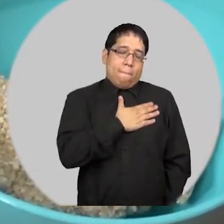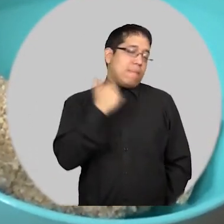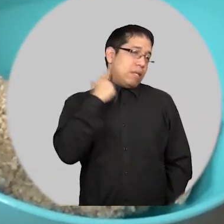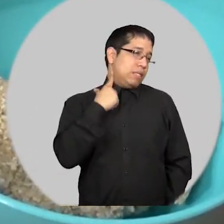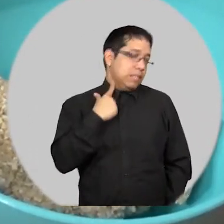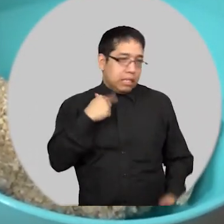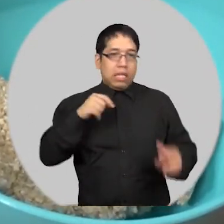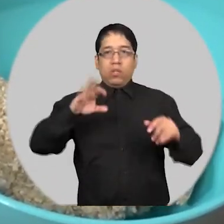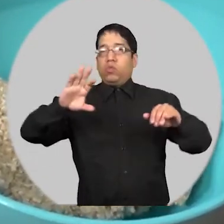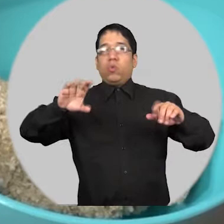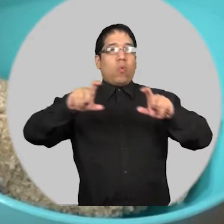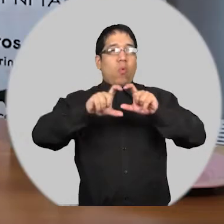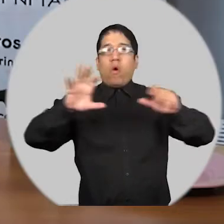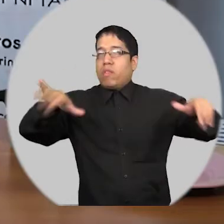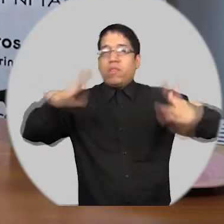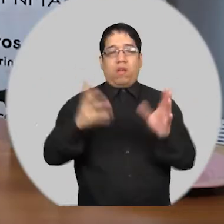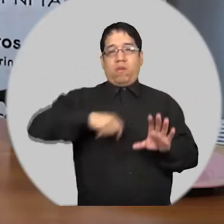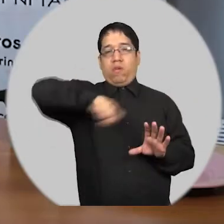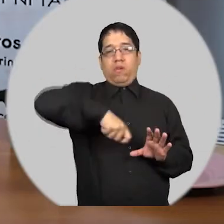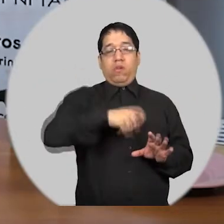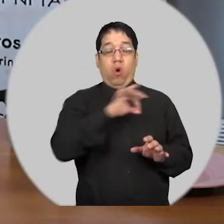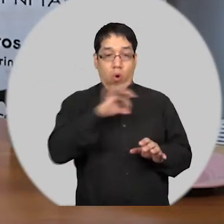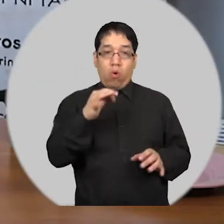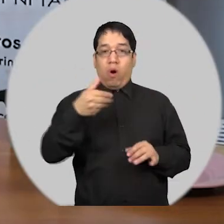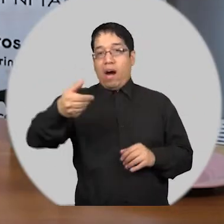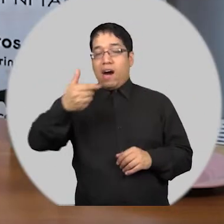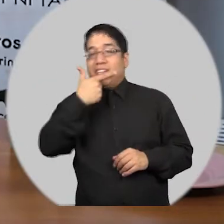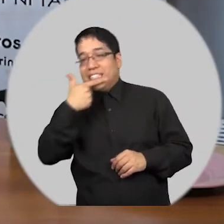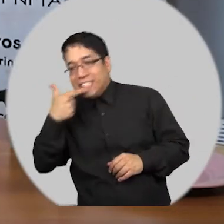La gastronomía y la pastelería en este caso.